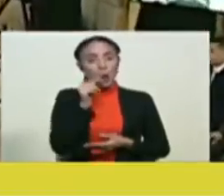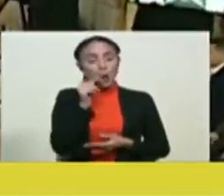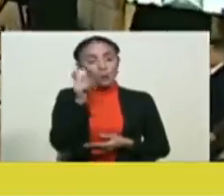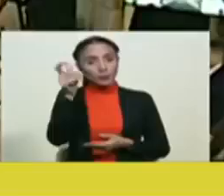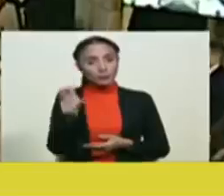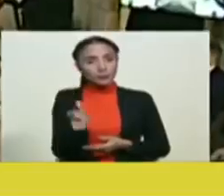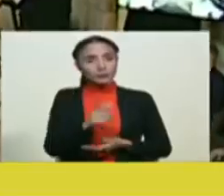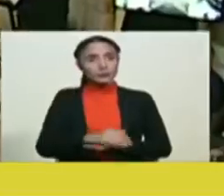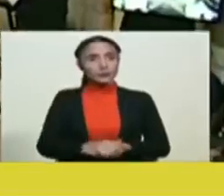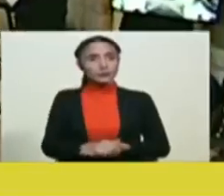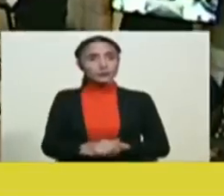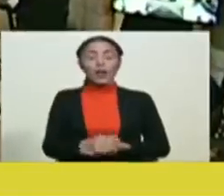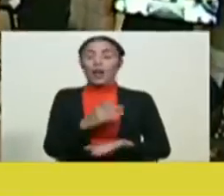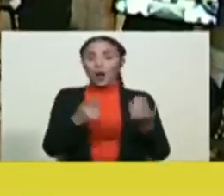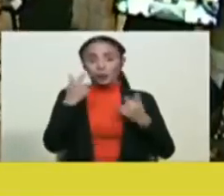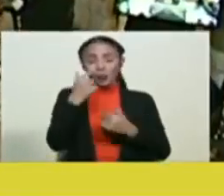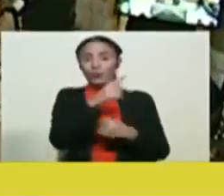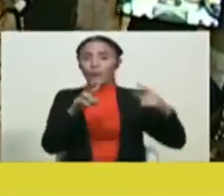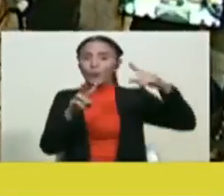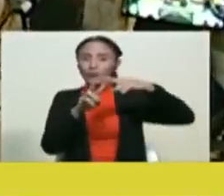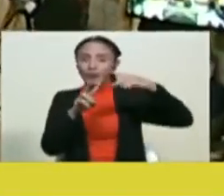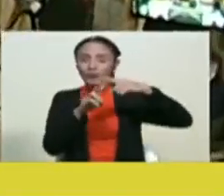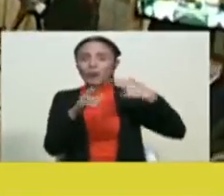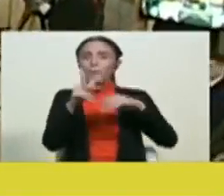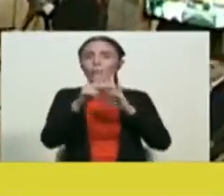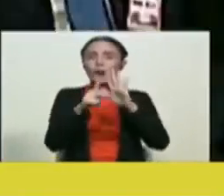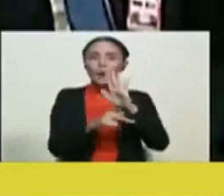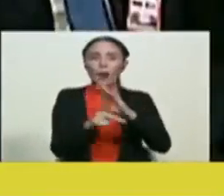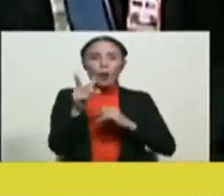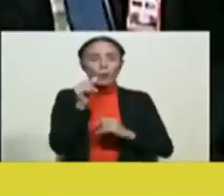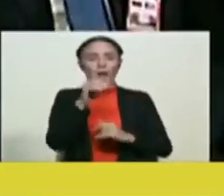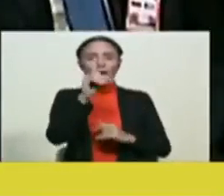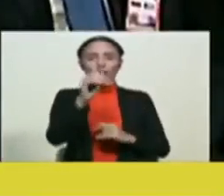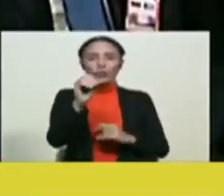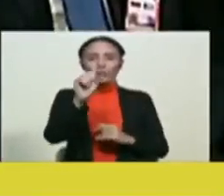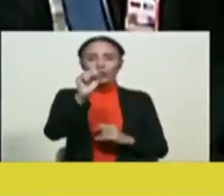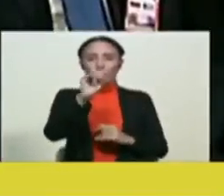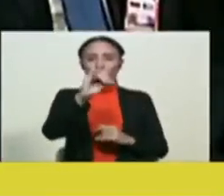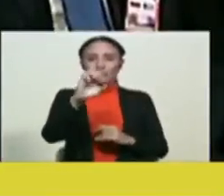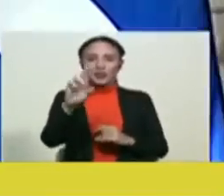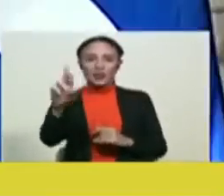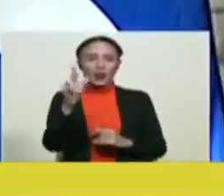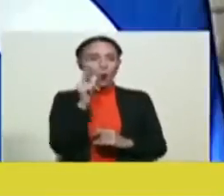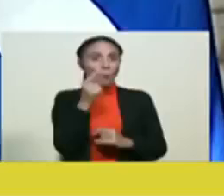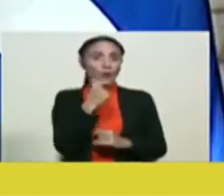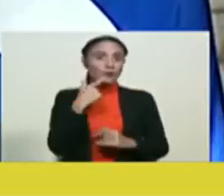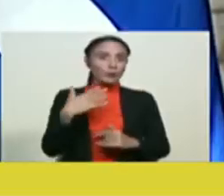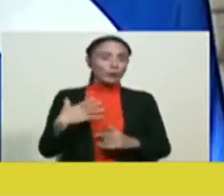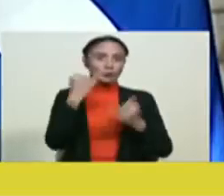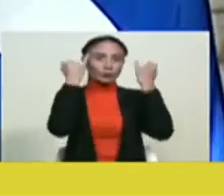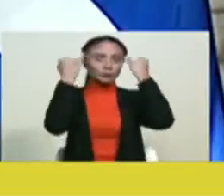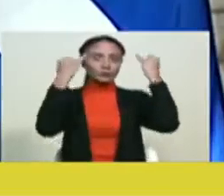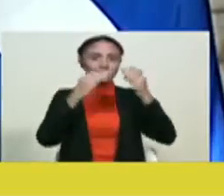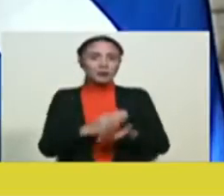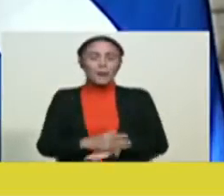venezuela mundial 27 de noviembre todos somos aficionados a dossier